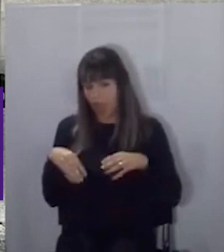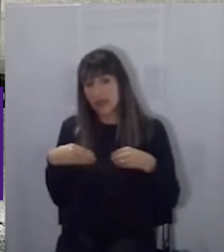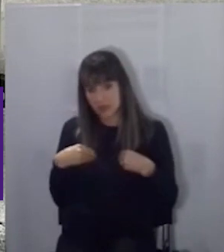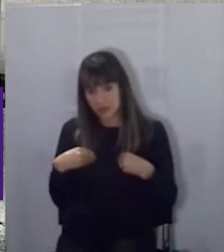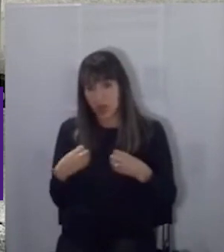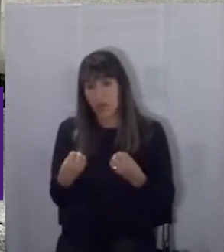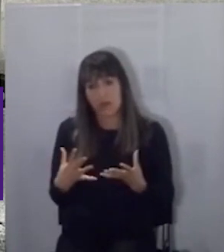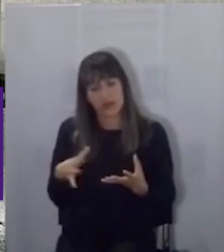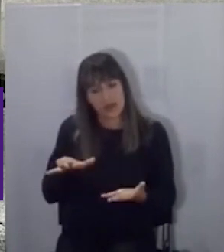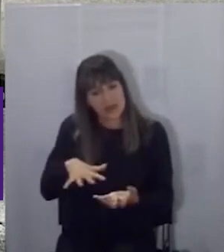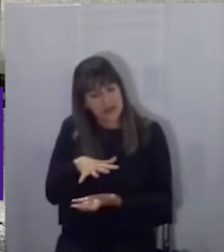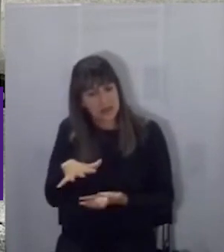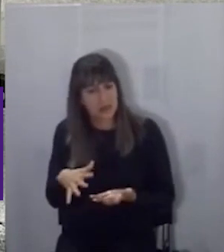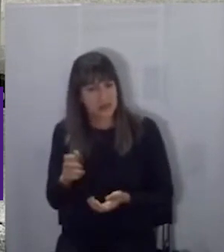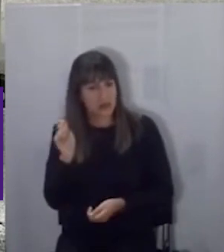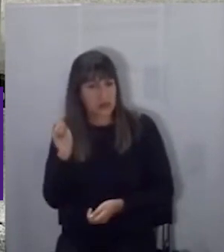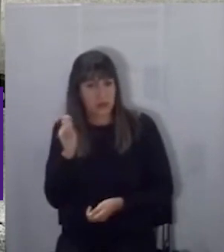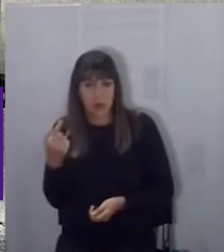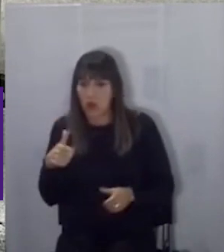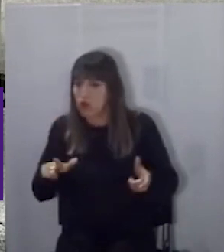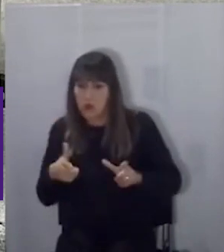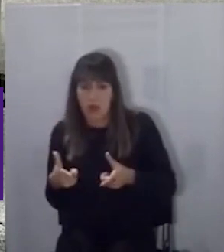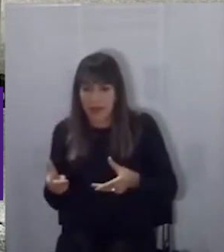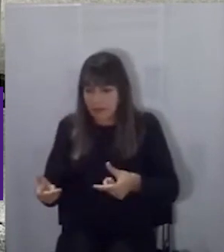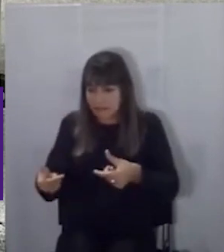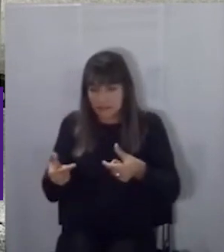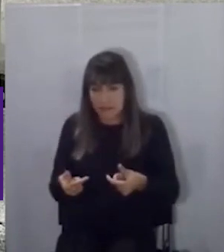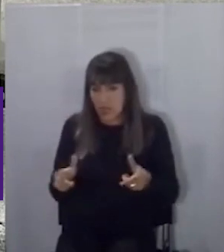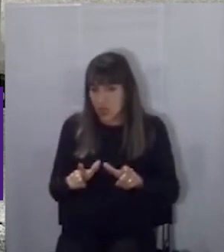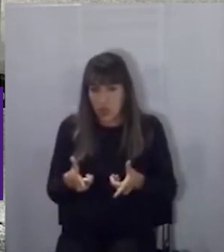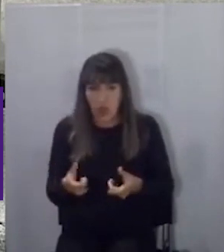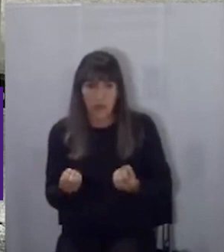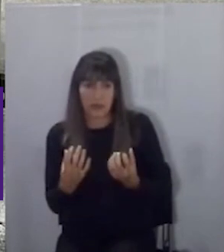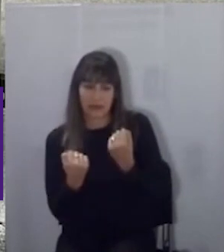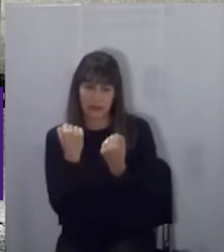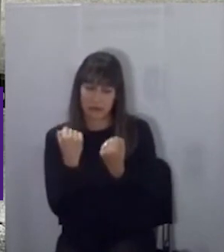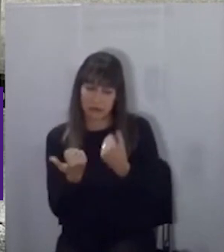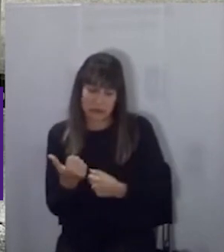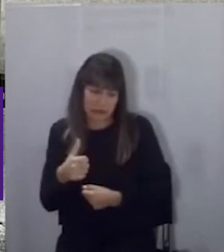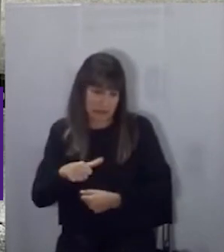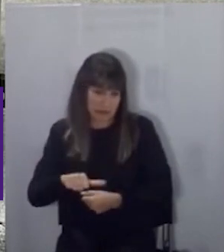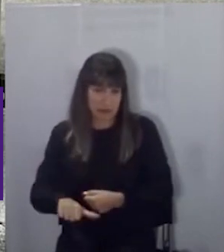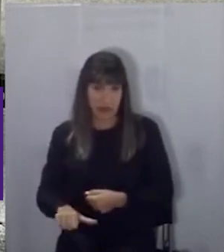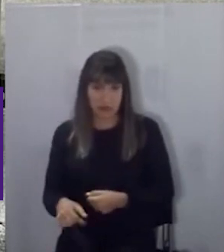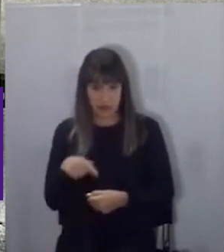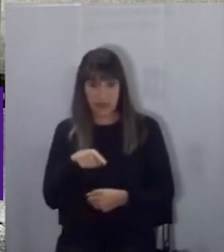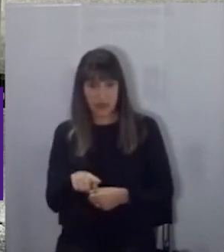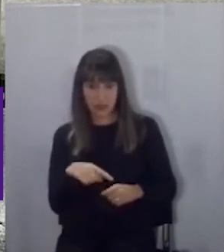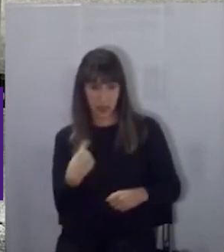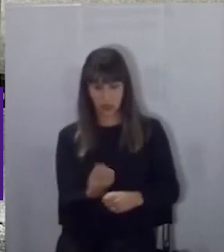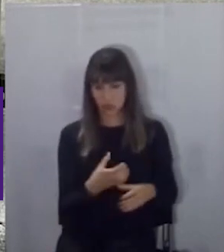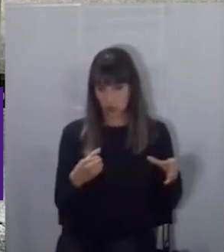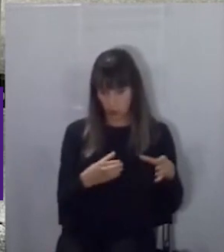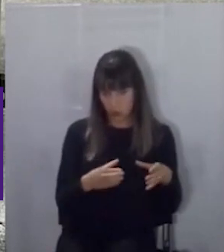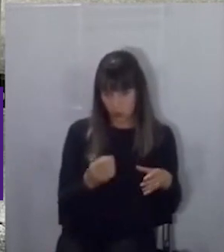Cuentas dijo esto es absolutamente inconstitucional, y por otro lado, el fideicomiso de obras demagógico y que era un